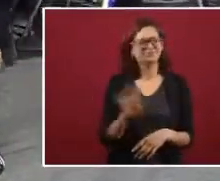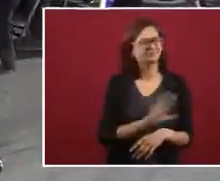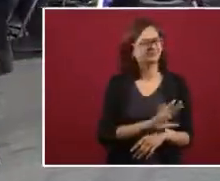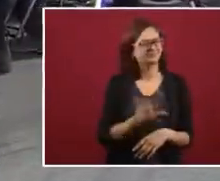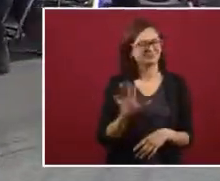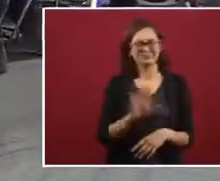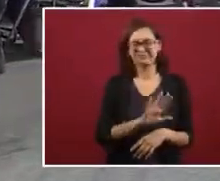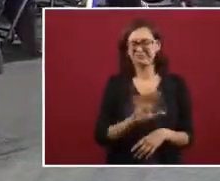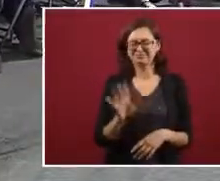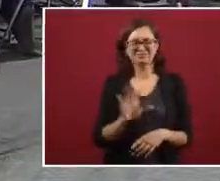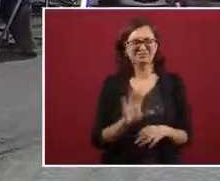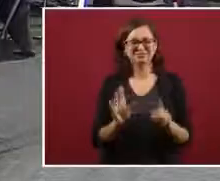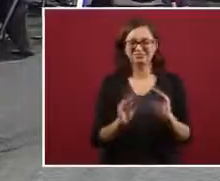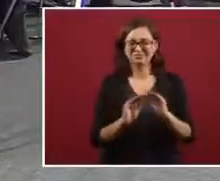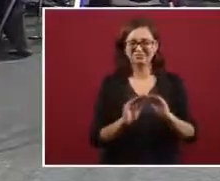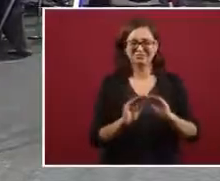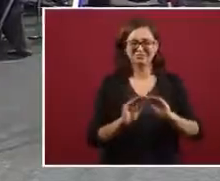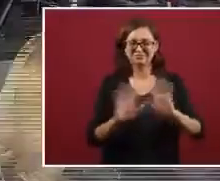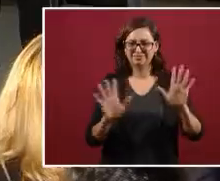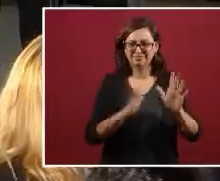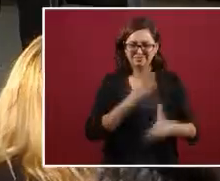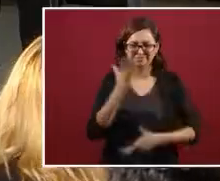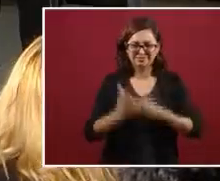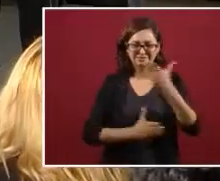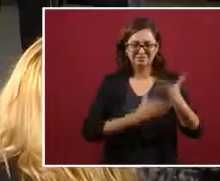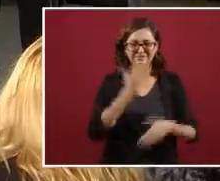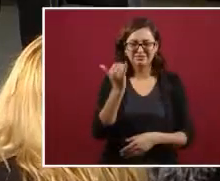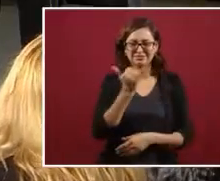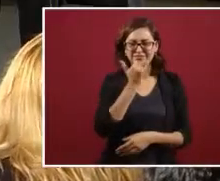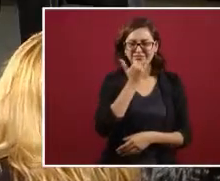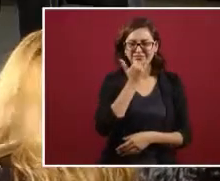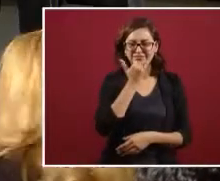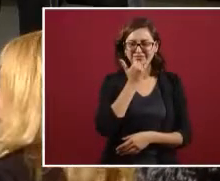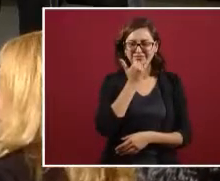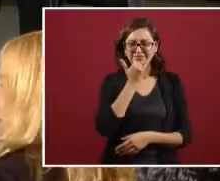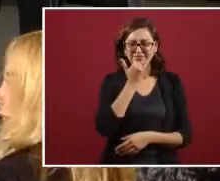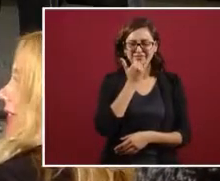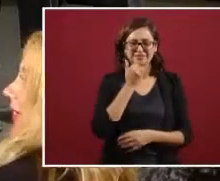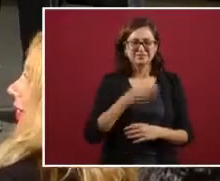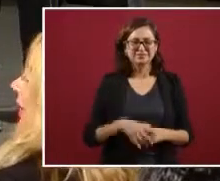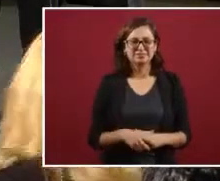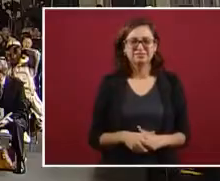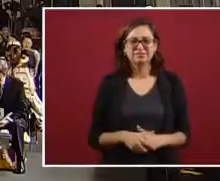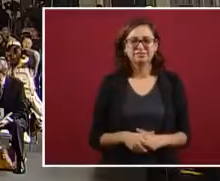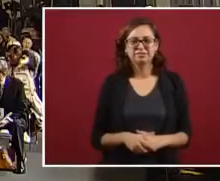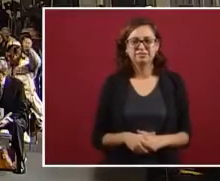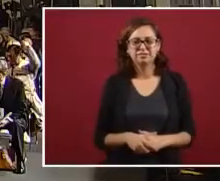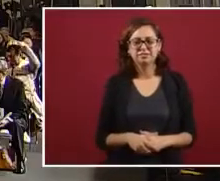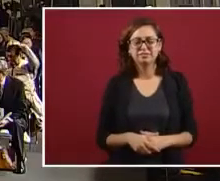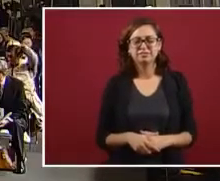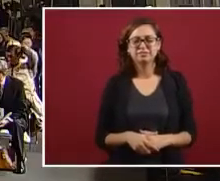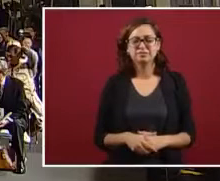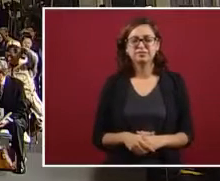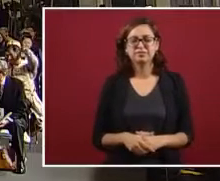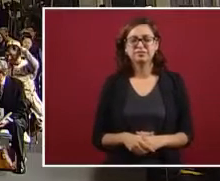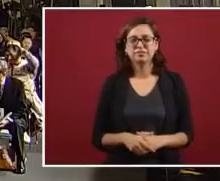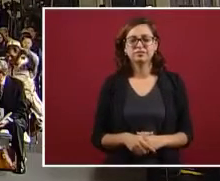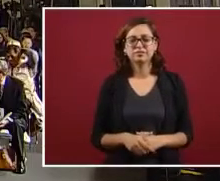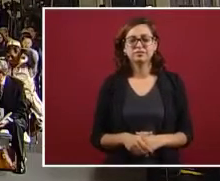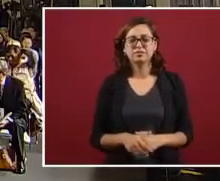No, claro. Ofrezco disculpa. O sea, son los compañeros